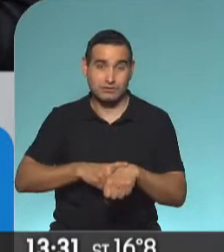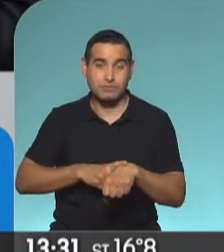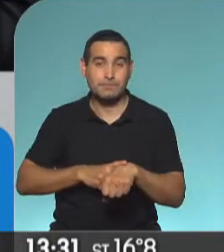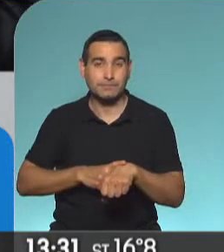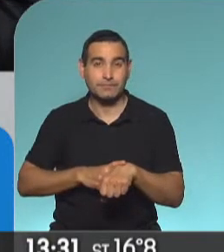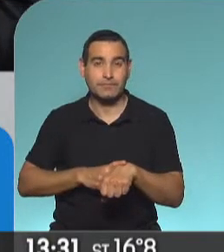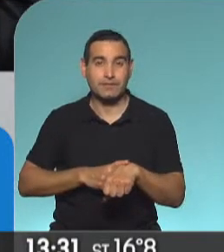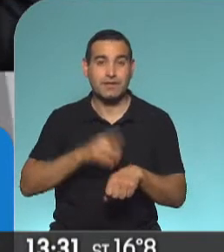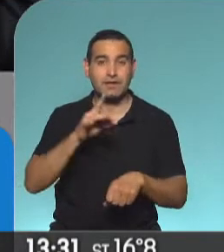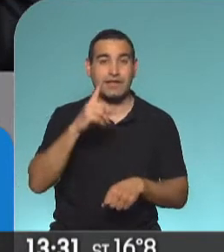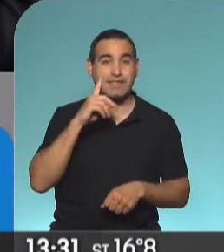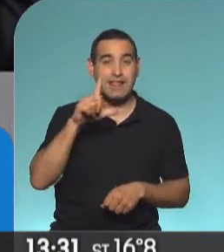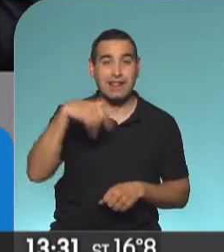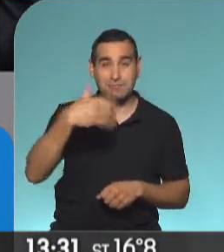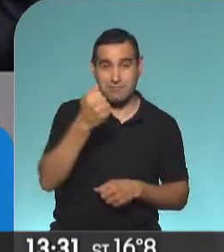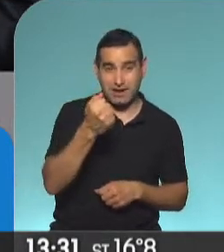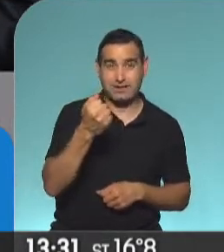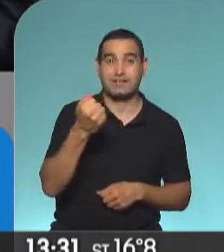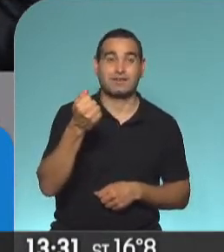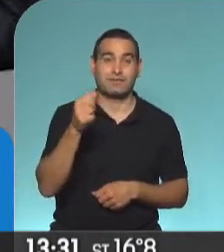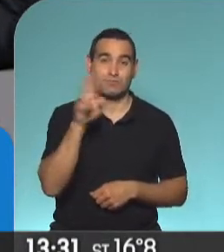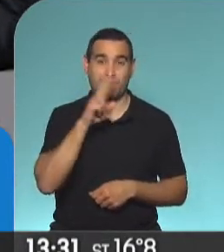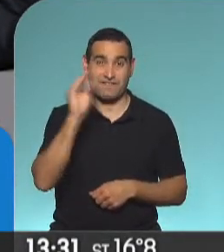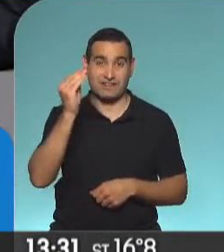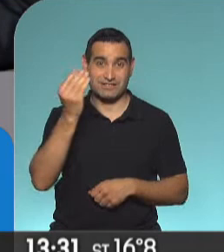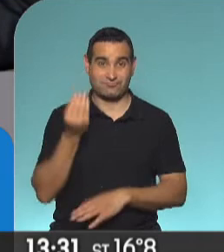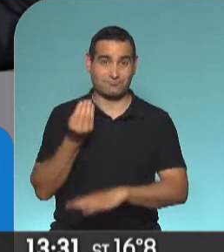que Dilma en Brasil asume su segundo mandato,